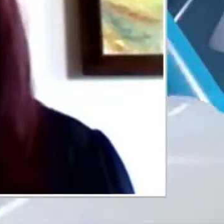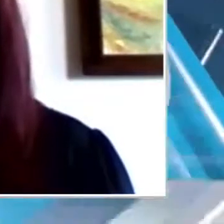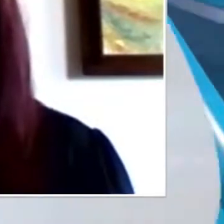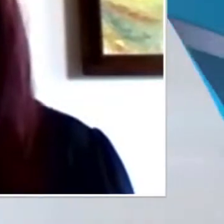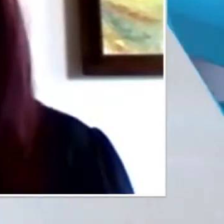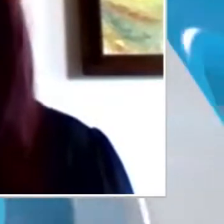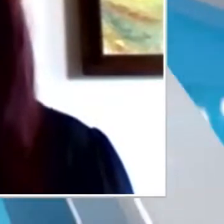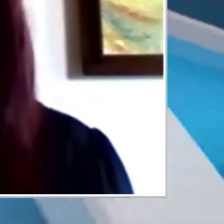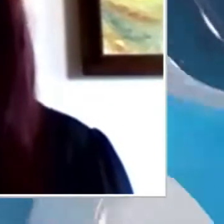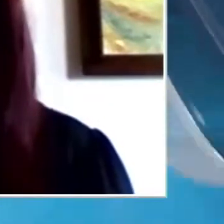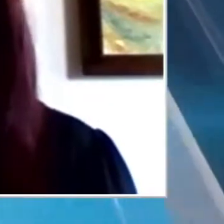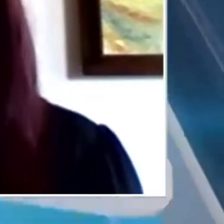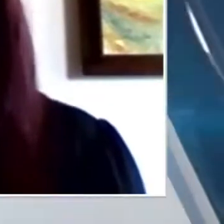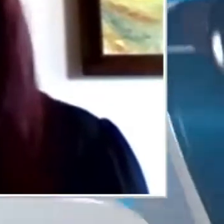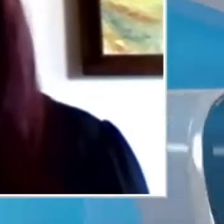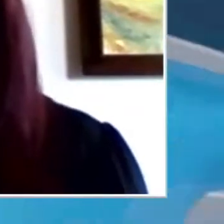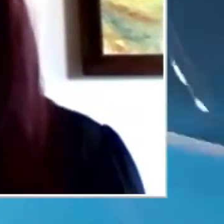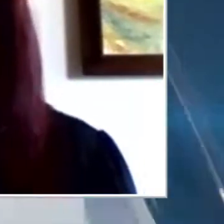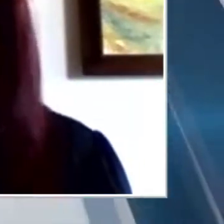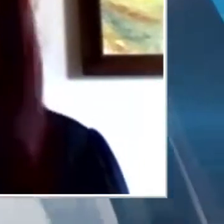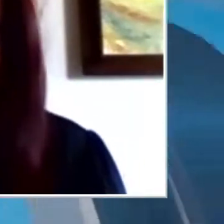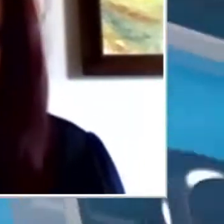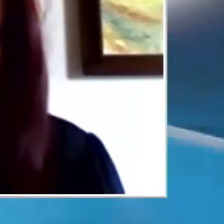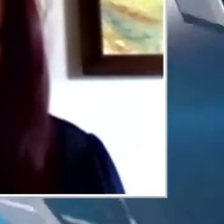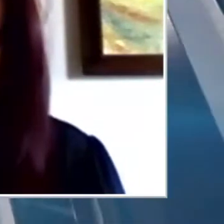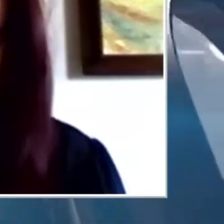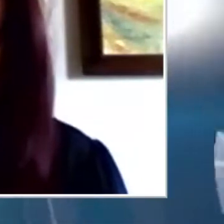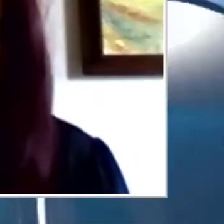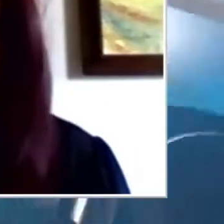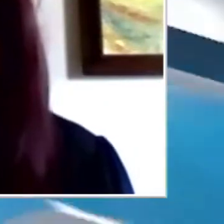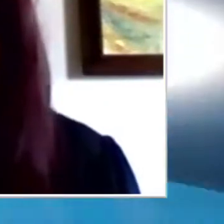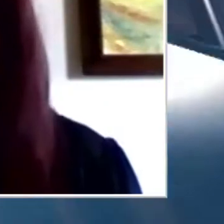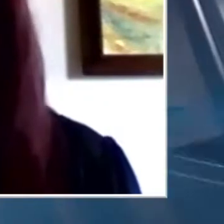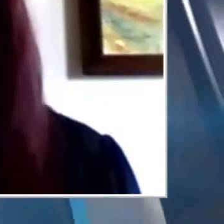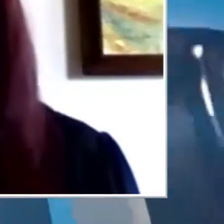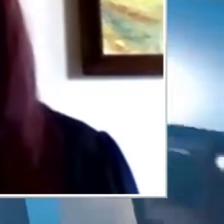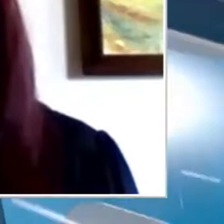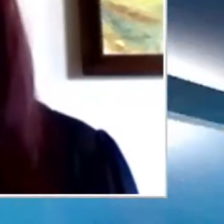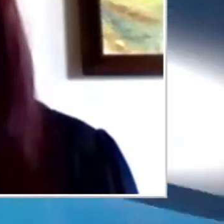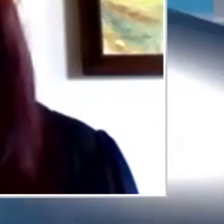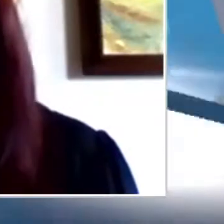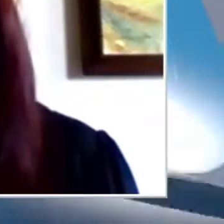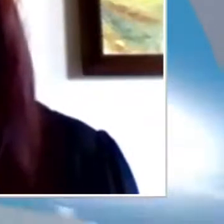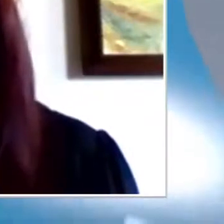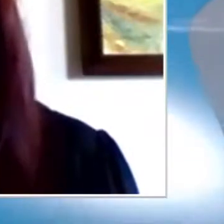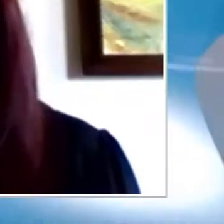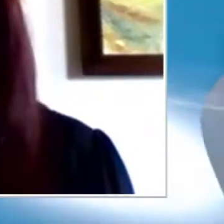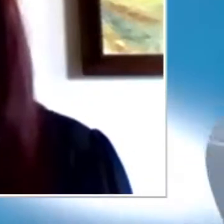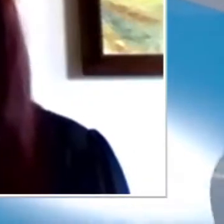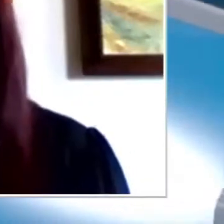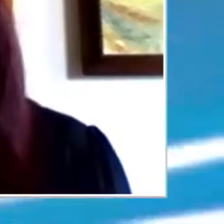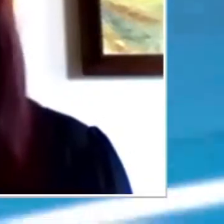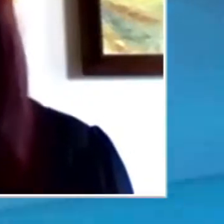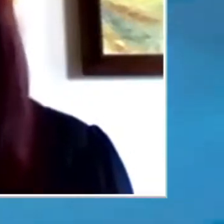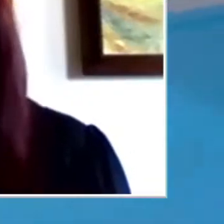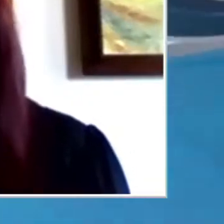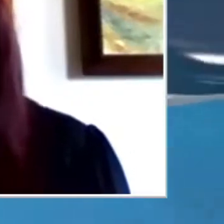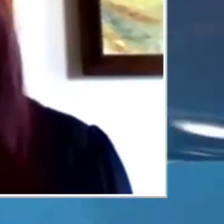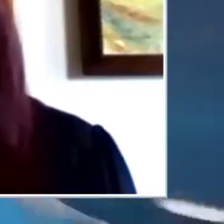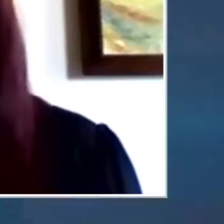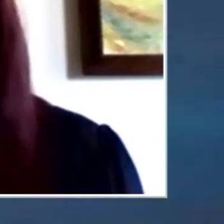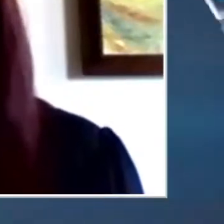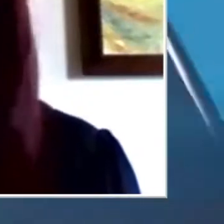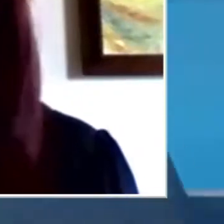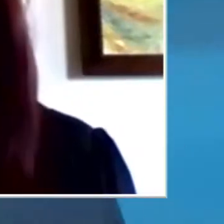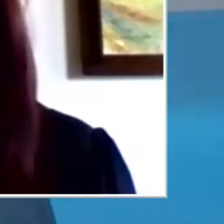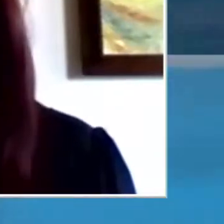Perfecto. Doctora, muy buenas tardes. Buenas tardes, ¿cómo están? Doctora Marlene, doctor Reinaldo y a toda la audiencia,